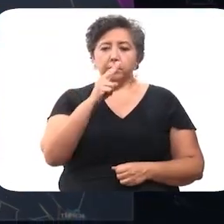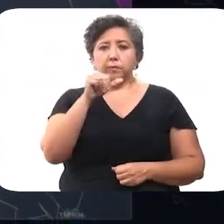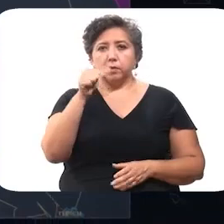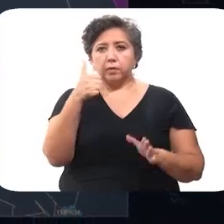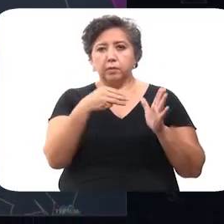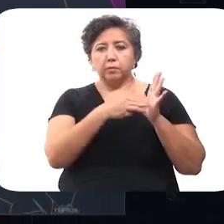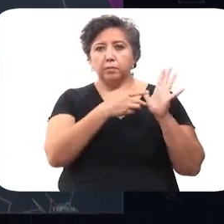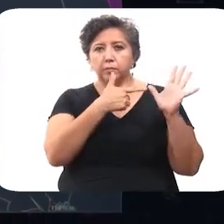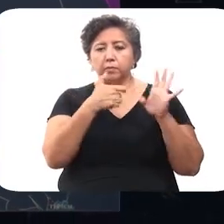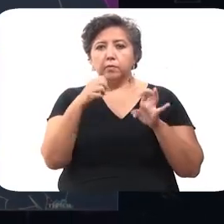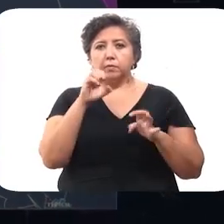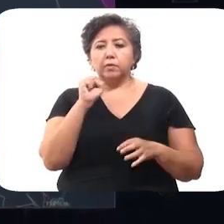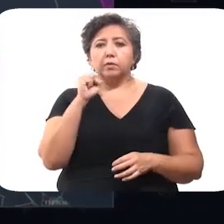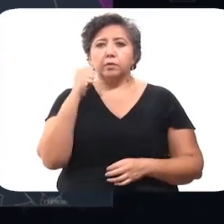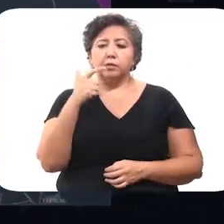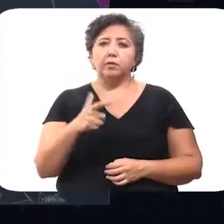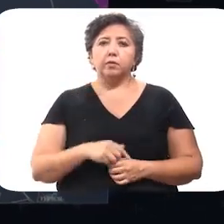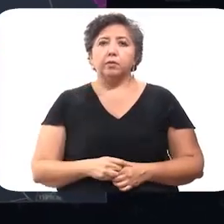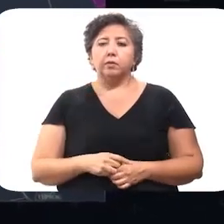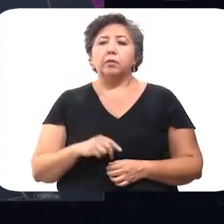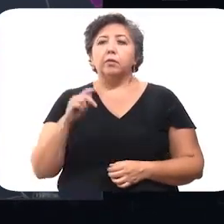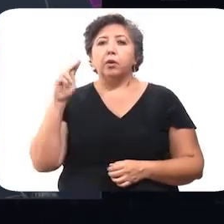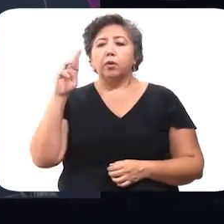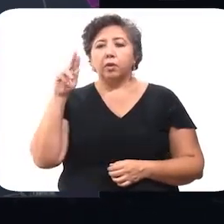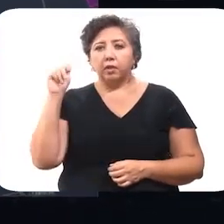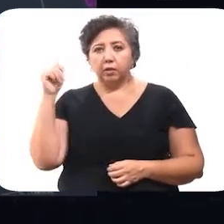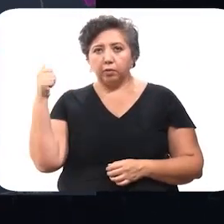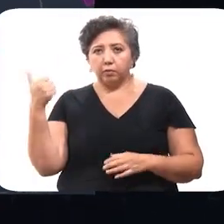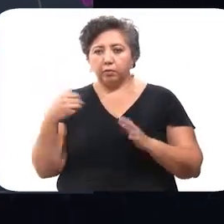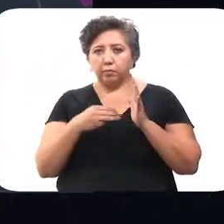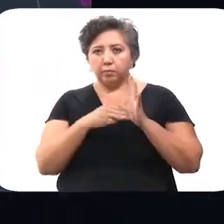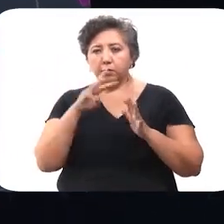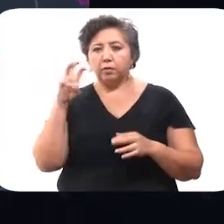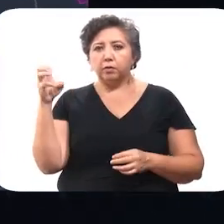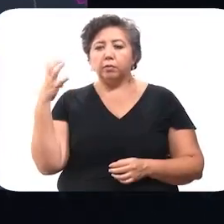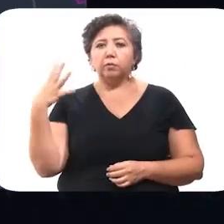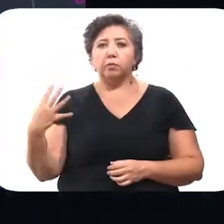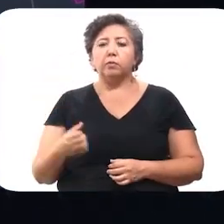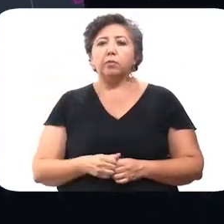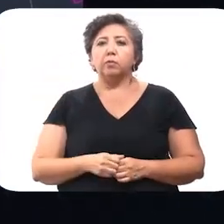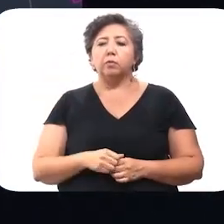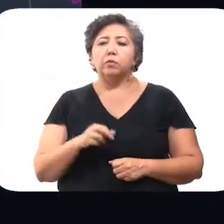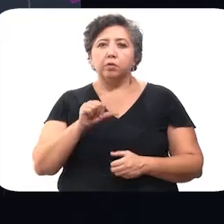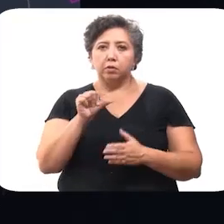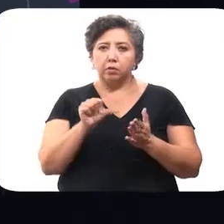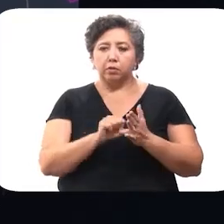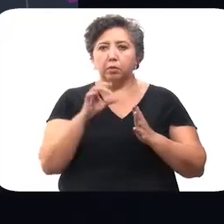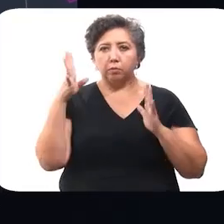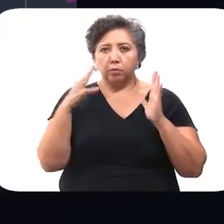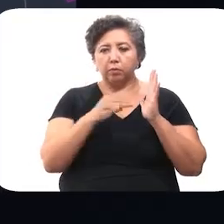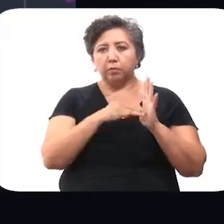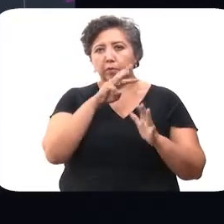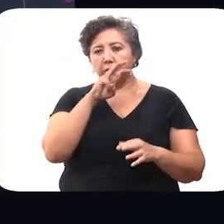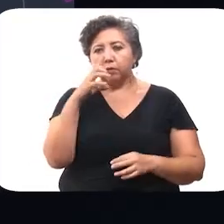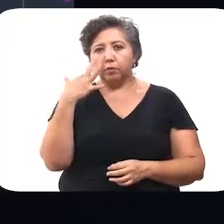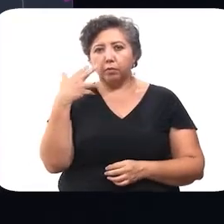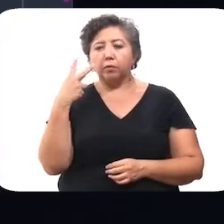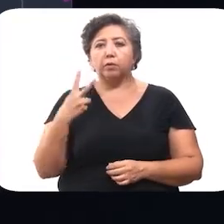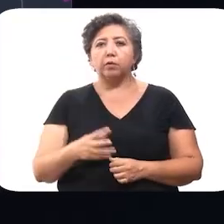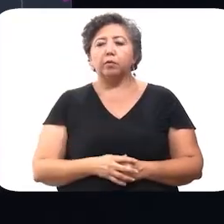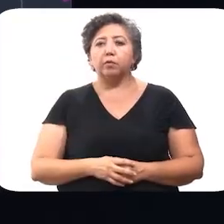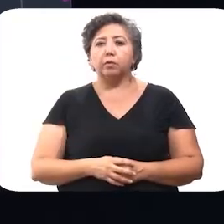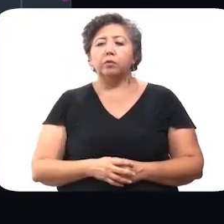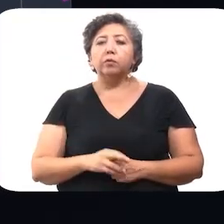norte 11.767, en la zona oriente 11.304, en la zona centro